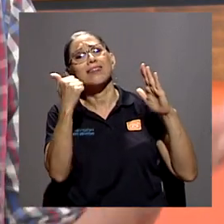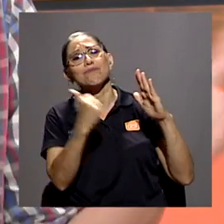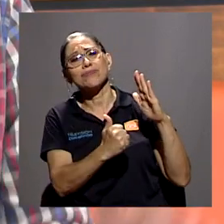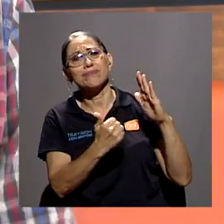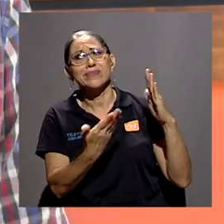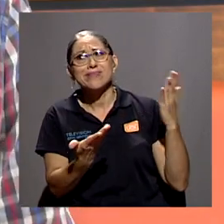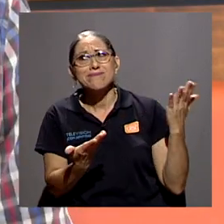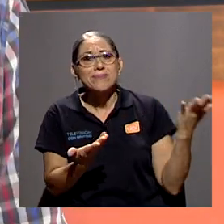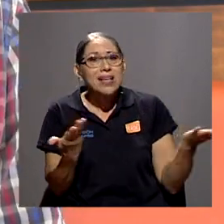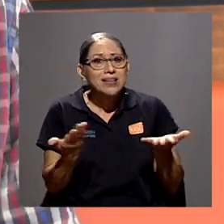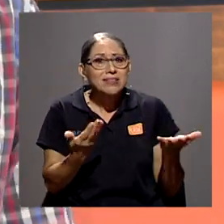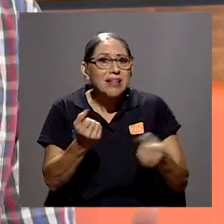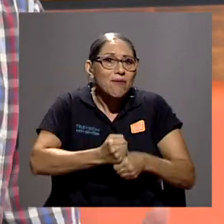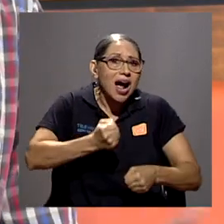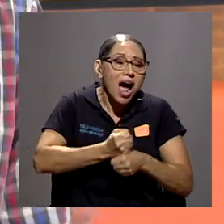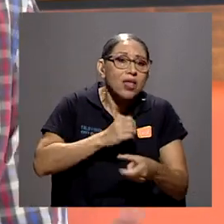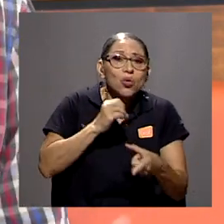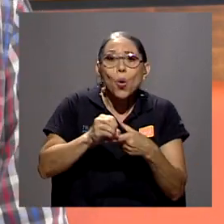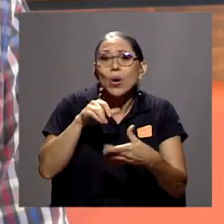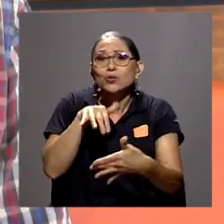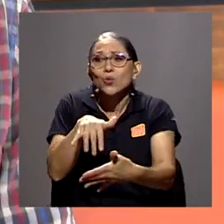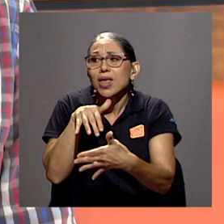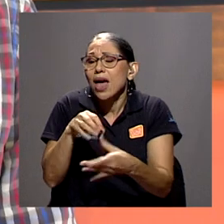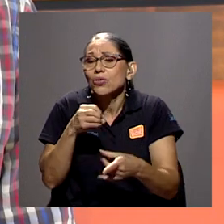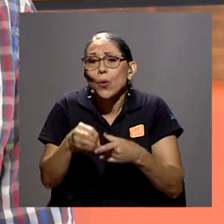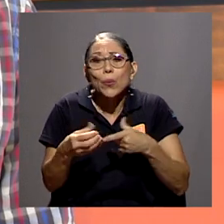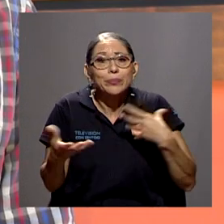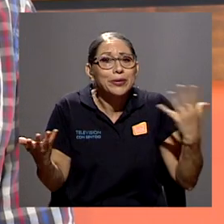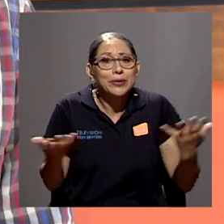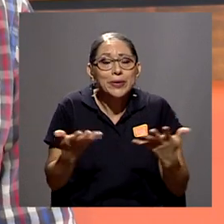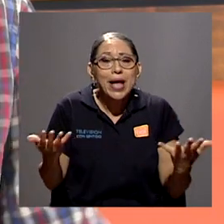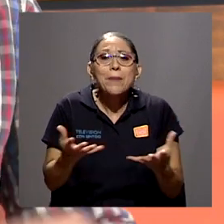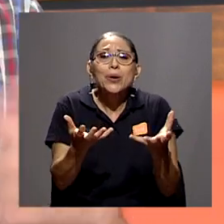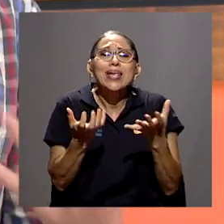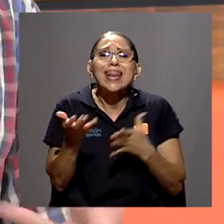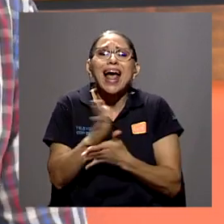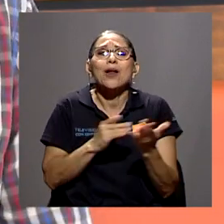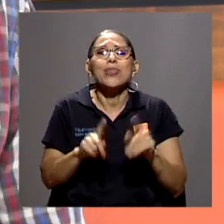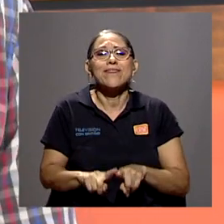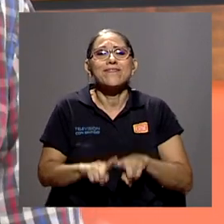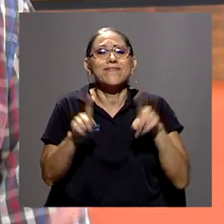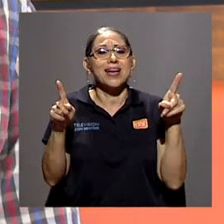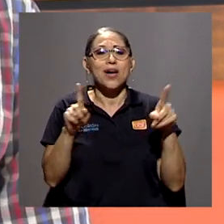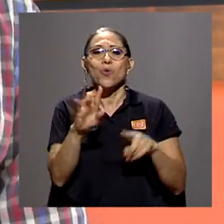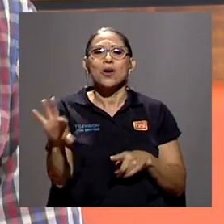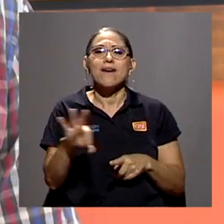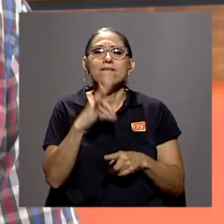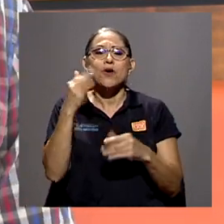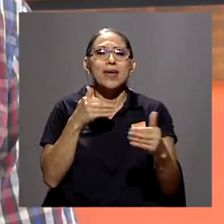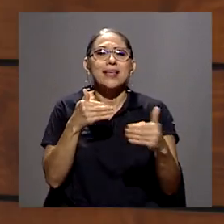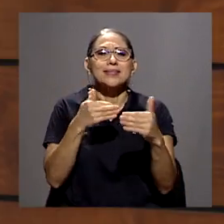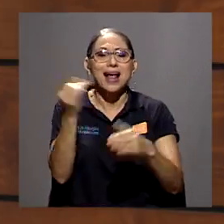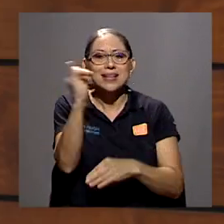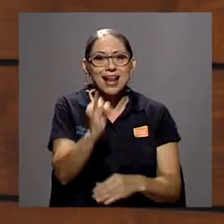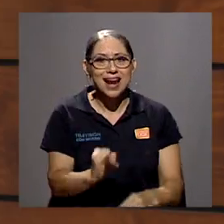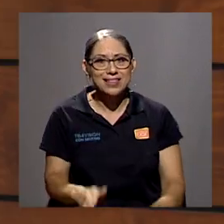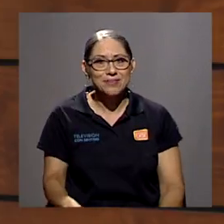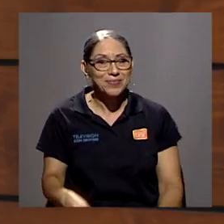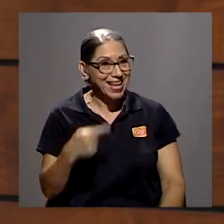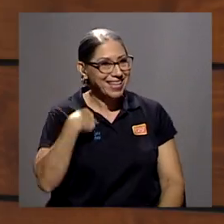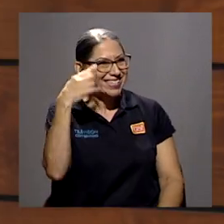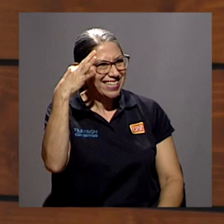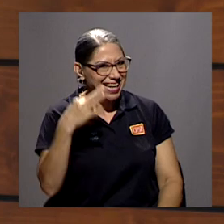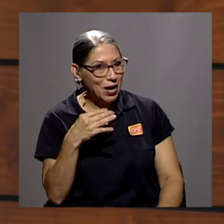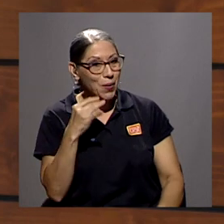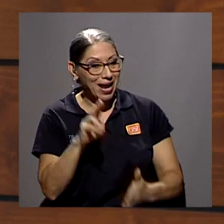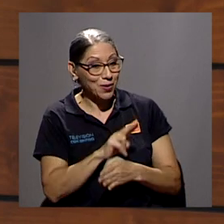de trabajando o estudiando lo que hagan pero si si buscan más bien una manera de acercarse un poco más al arte que creo que es el uso de las tecnologías